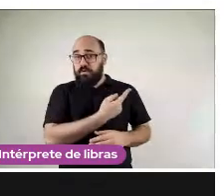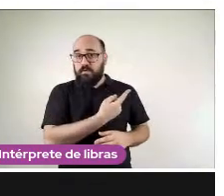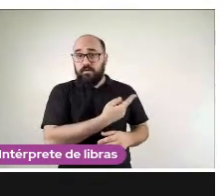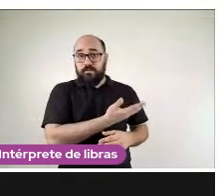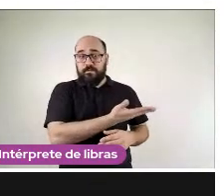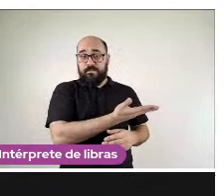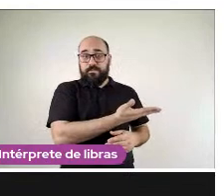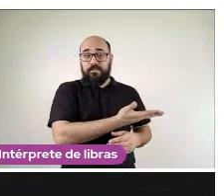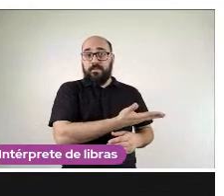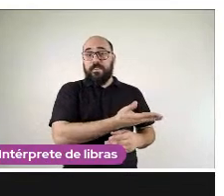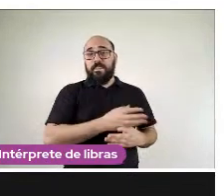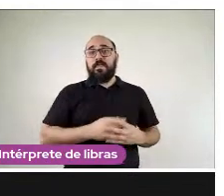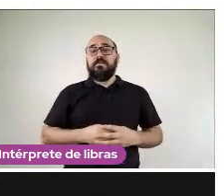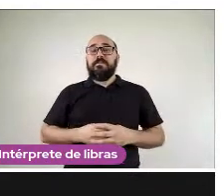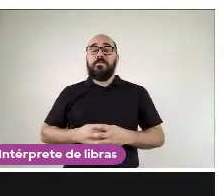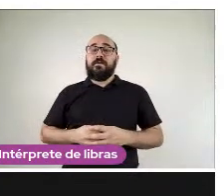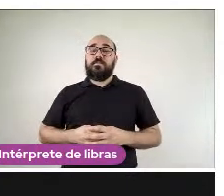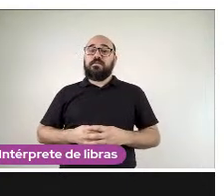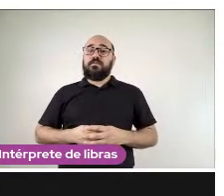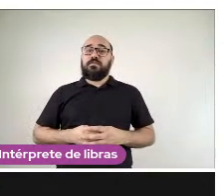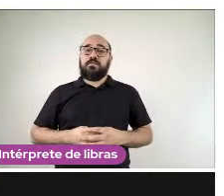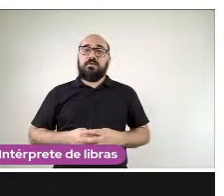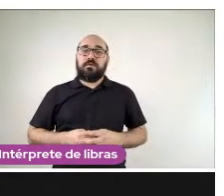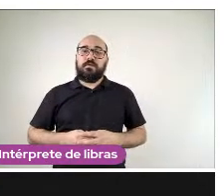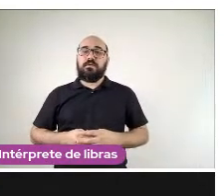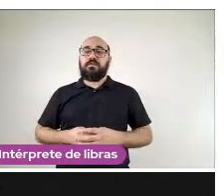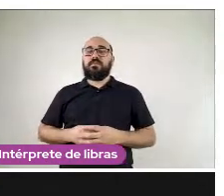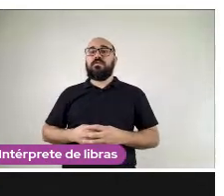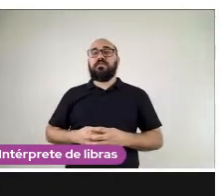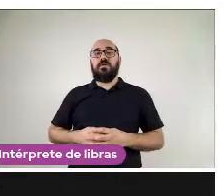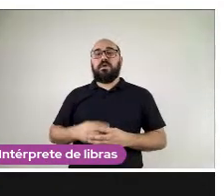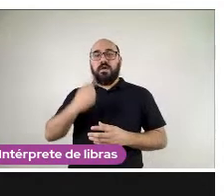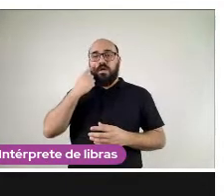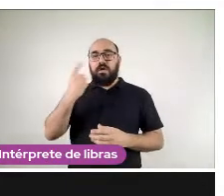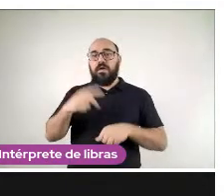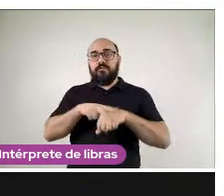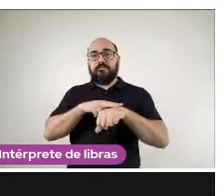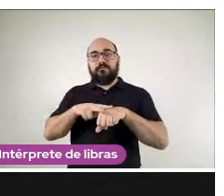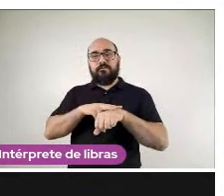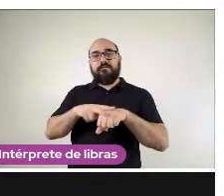para fomentar nuevas oportunidades de empleo, como la restauración de manglar.